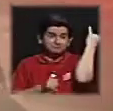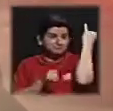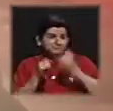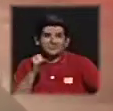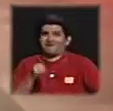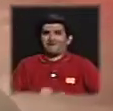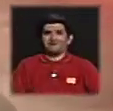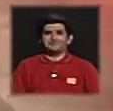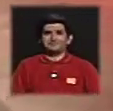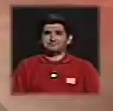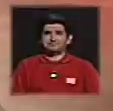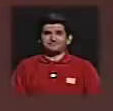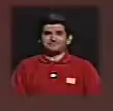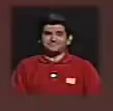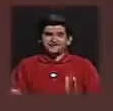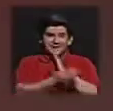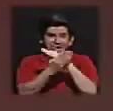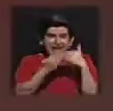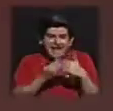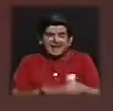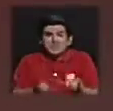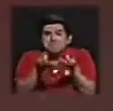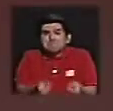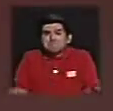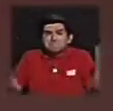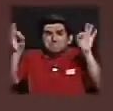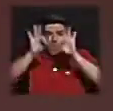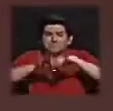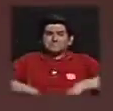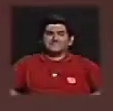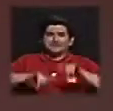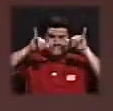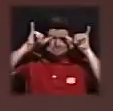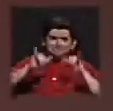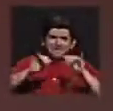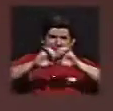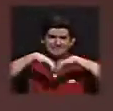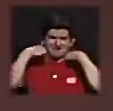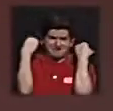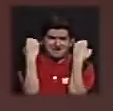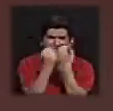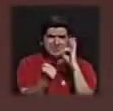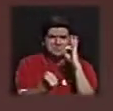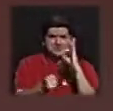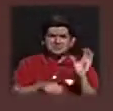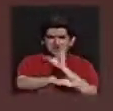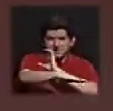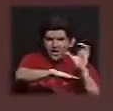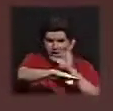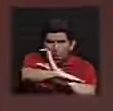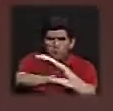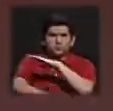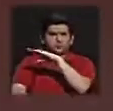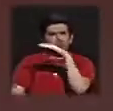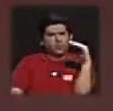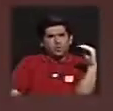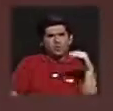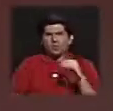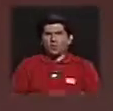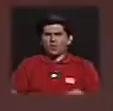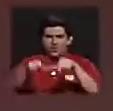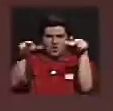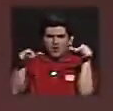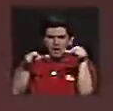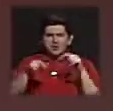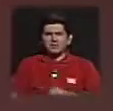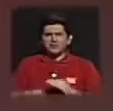final algo tan clave como el mantenimiento de los equipos de cómputo y de las instalaciones